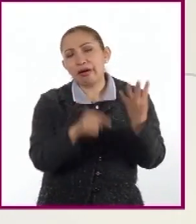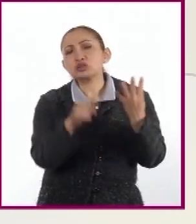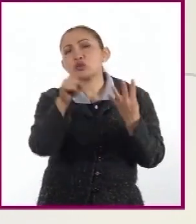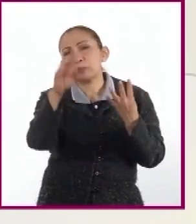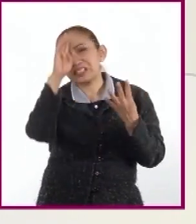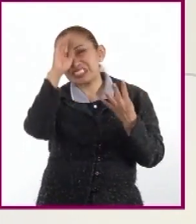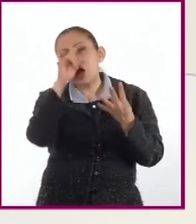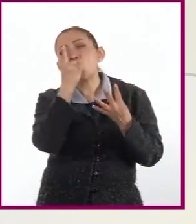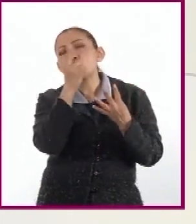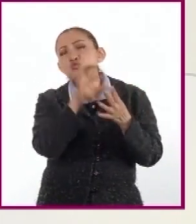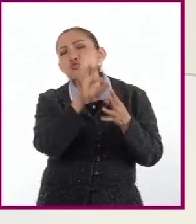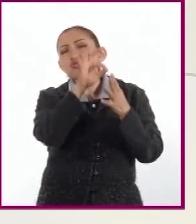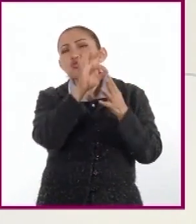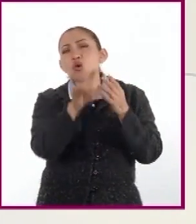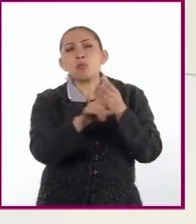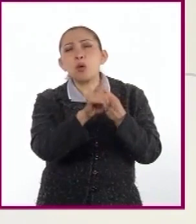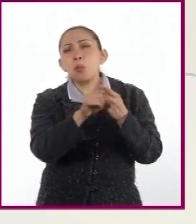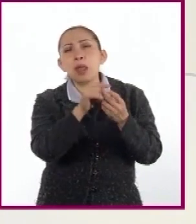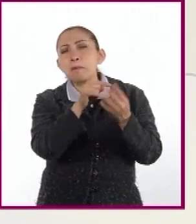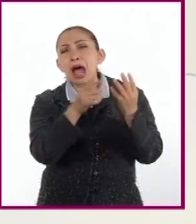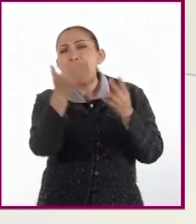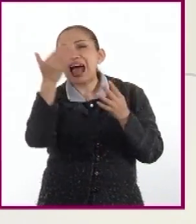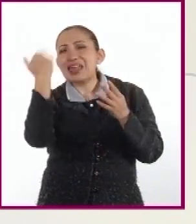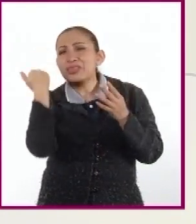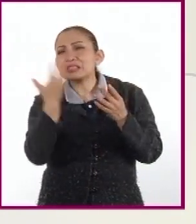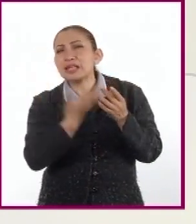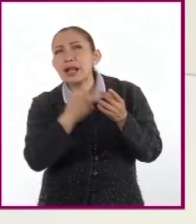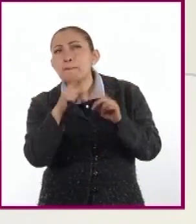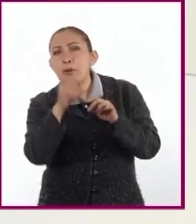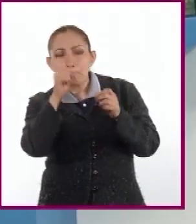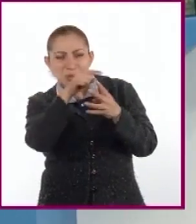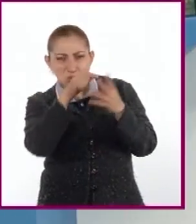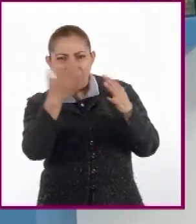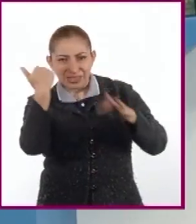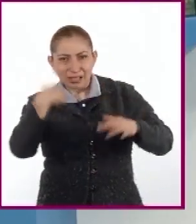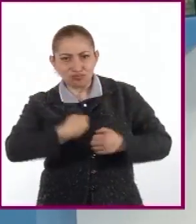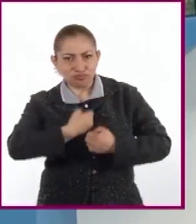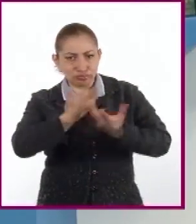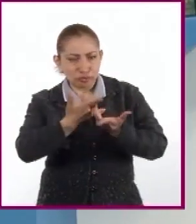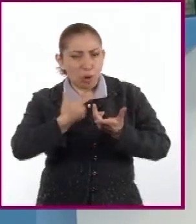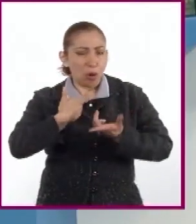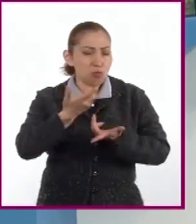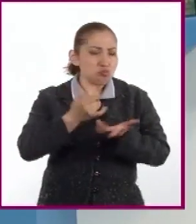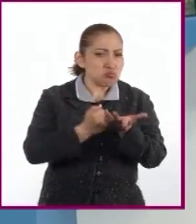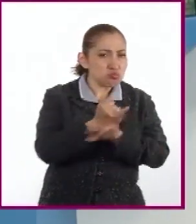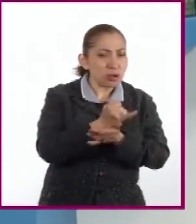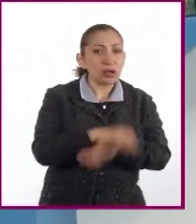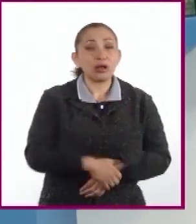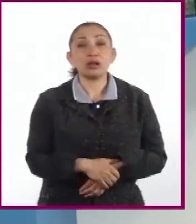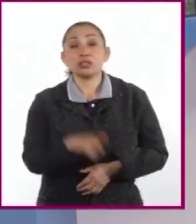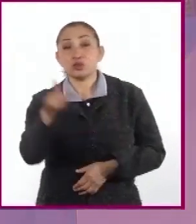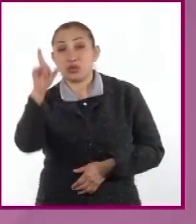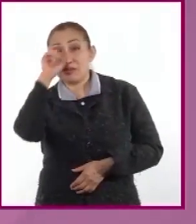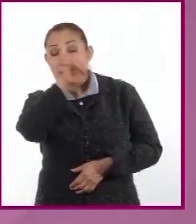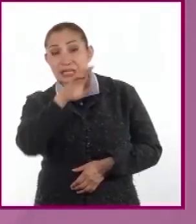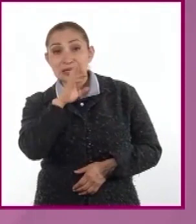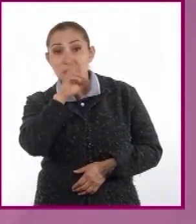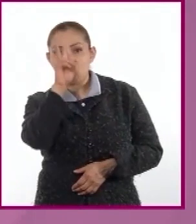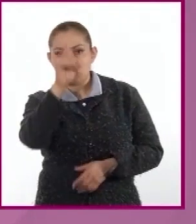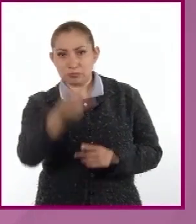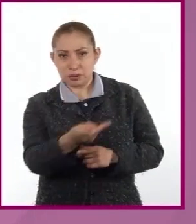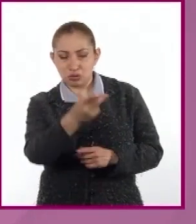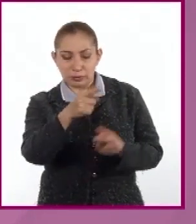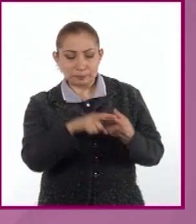situaciones a las que se enfrentaron en algún momento y anótenlas en su cuaderno. Si les cuesta trabajo hacerlo, respondan 2